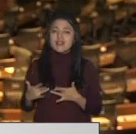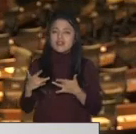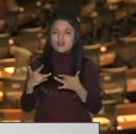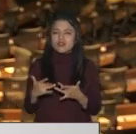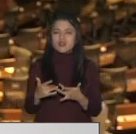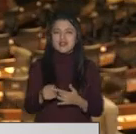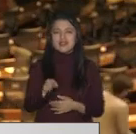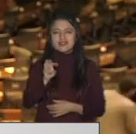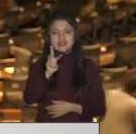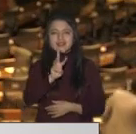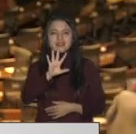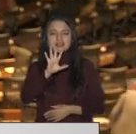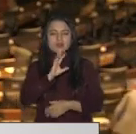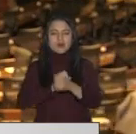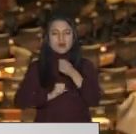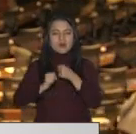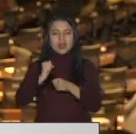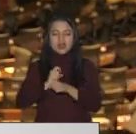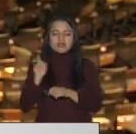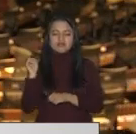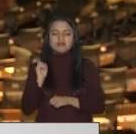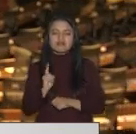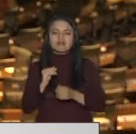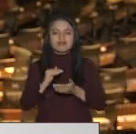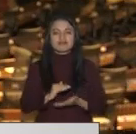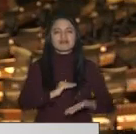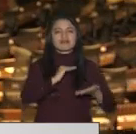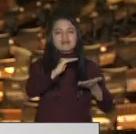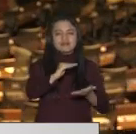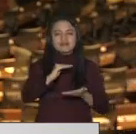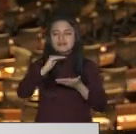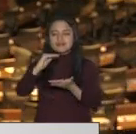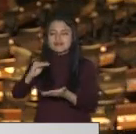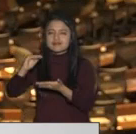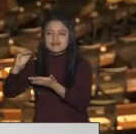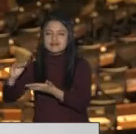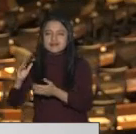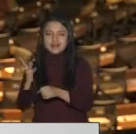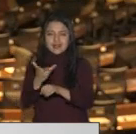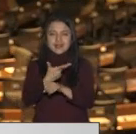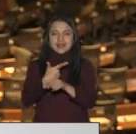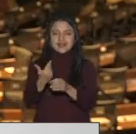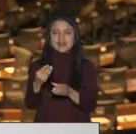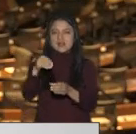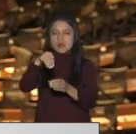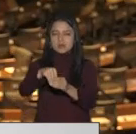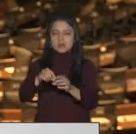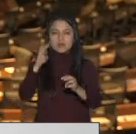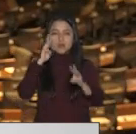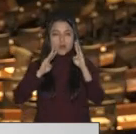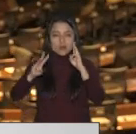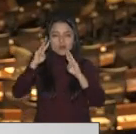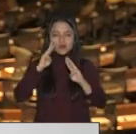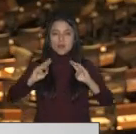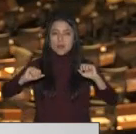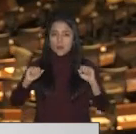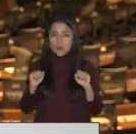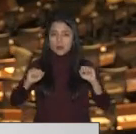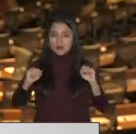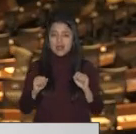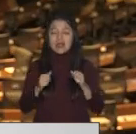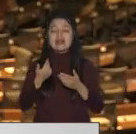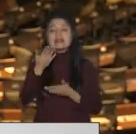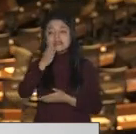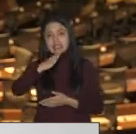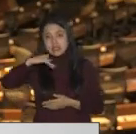35 años de su trabajo a Colombia. Esas exposiciones que hoy reposan en el Museo Botero de Colombia, de Bogotá, también en